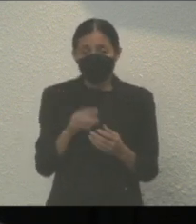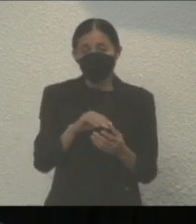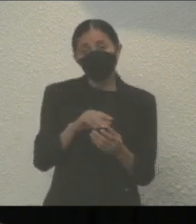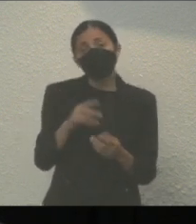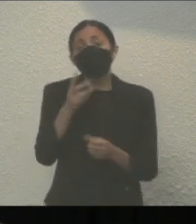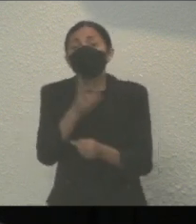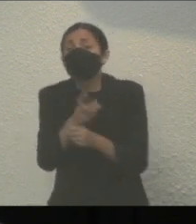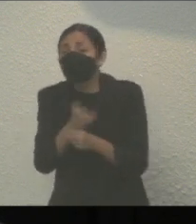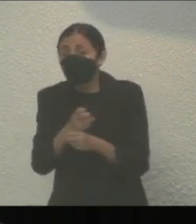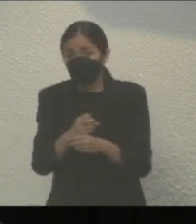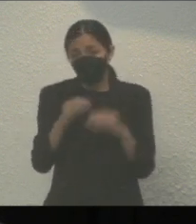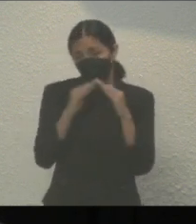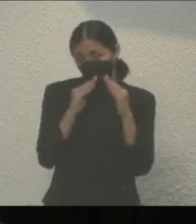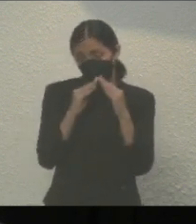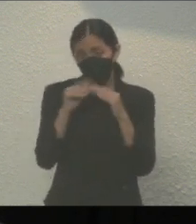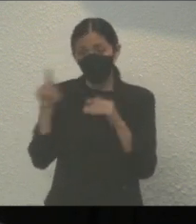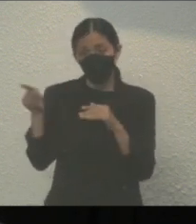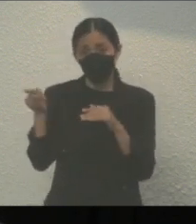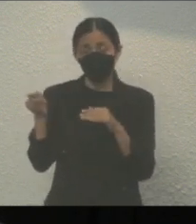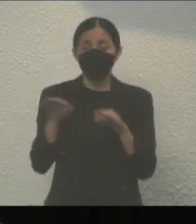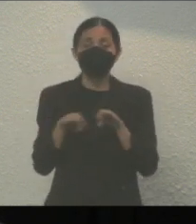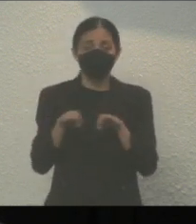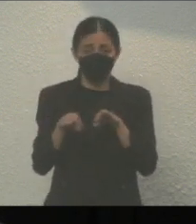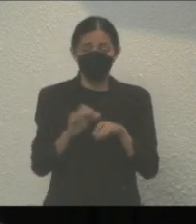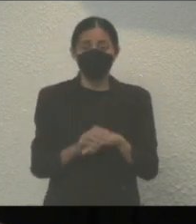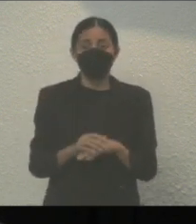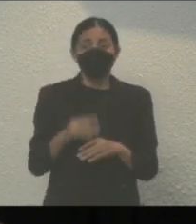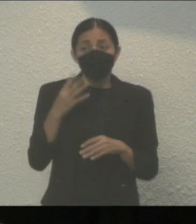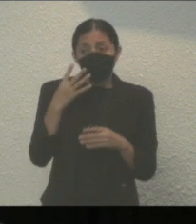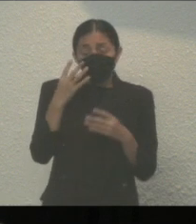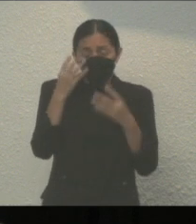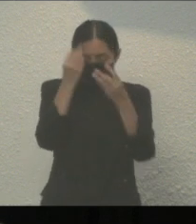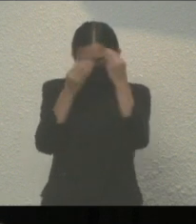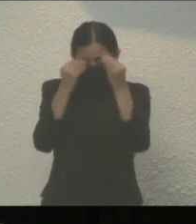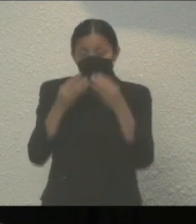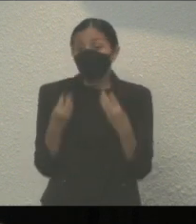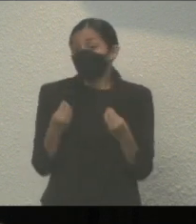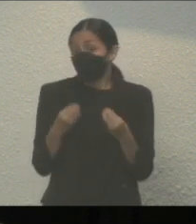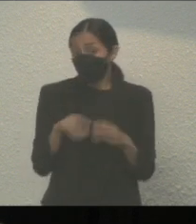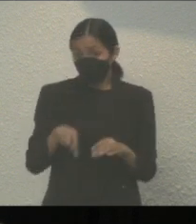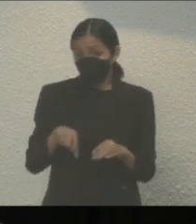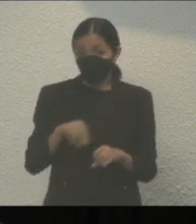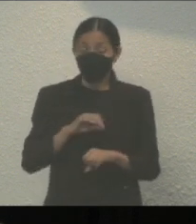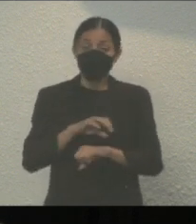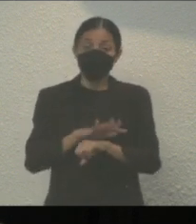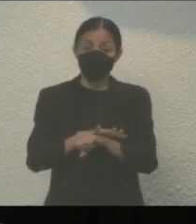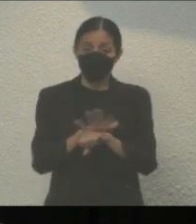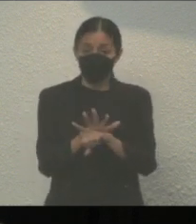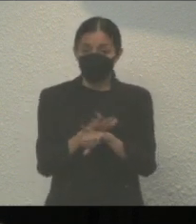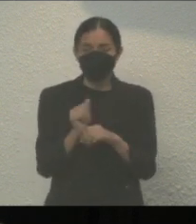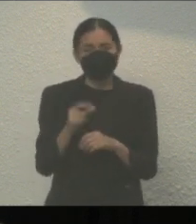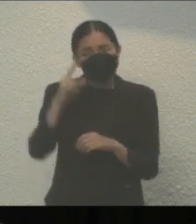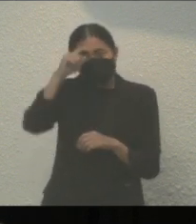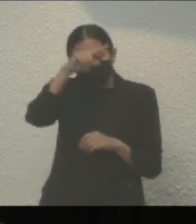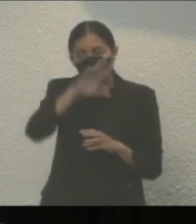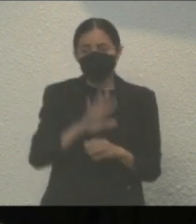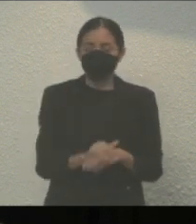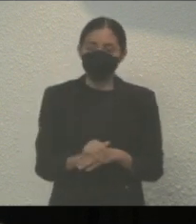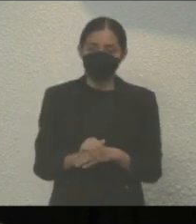hogar? Si he aprendido tanto de ustedes, durante esta pandemia fueron épocas